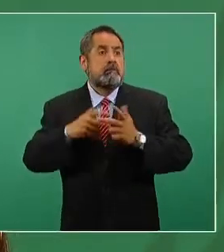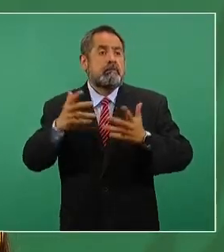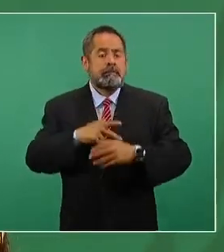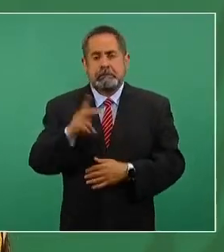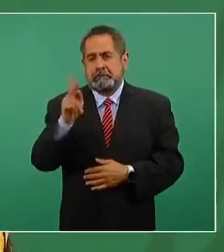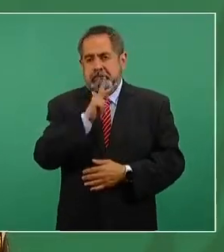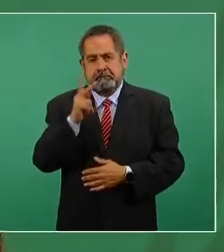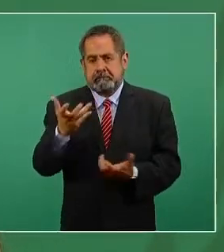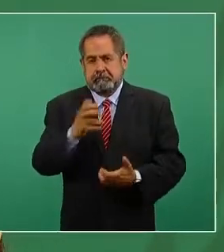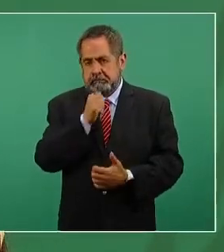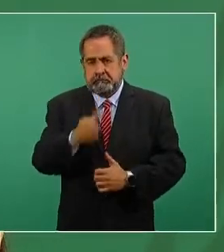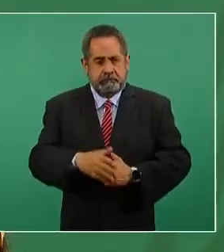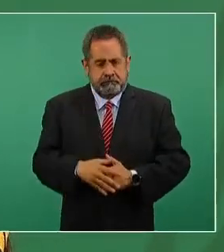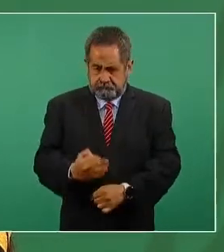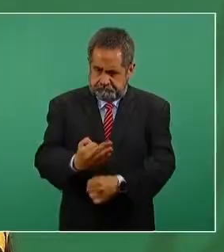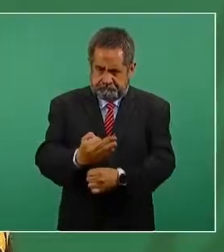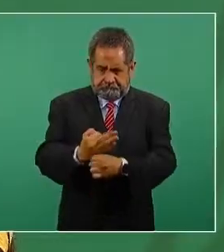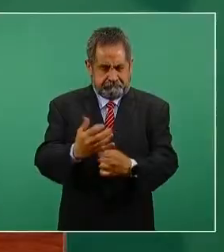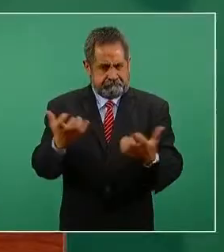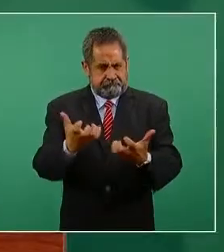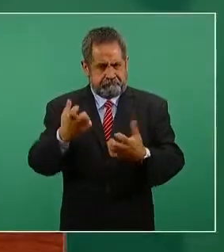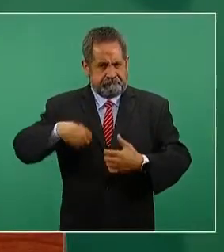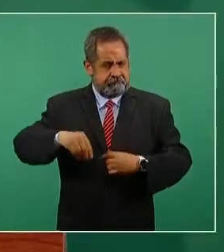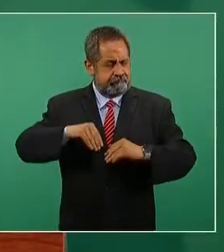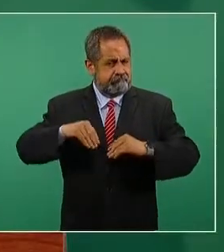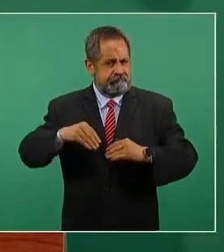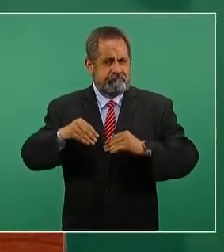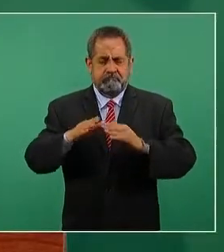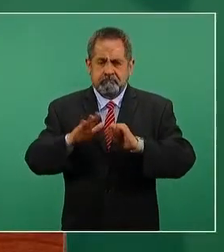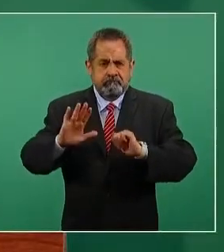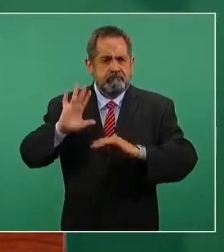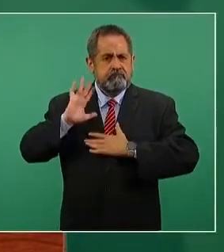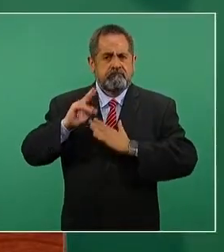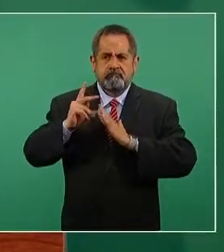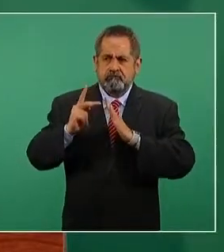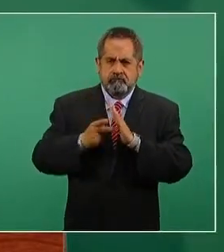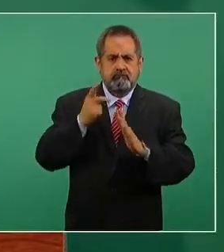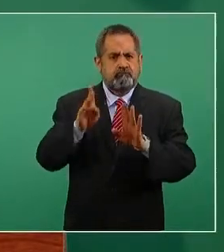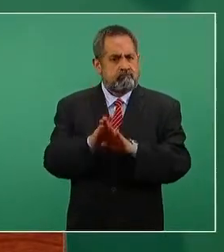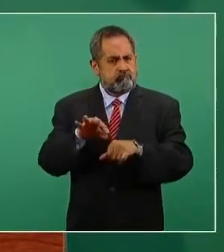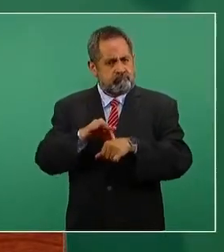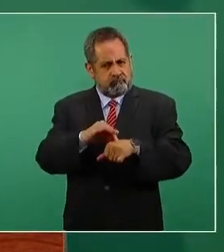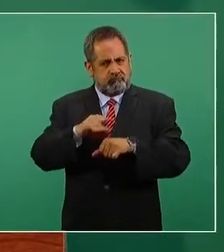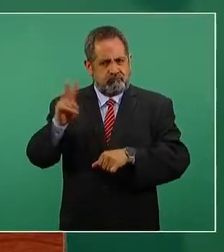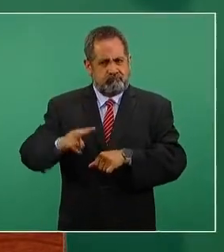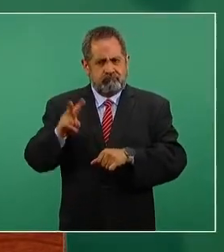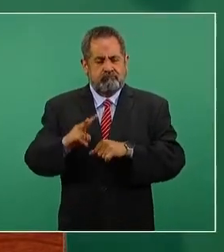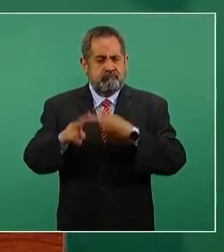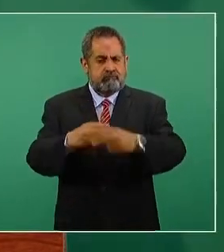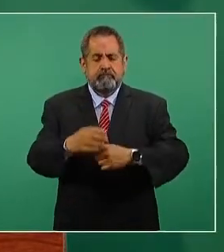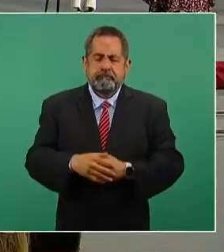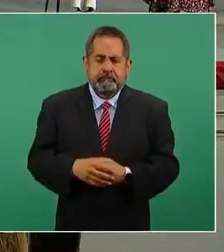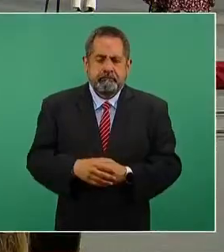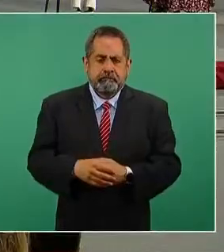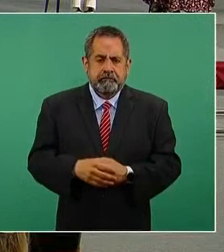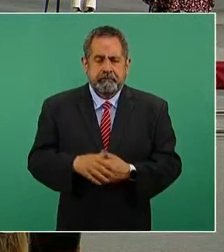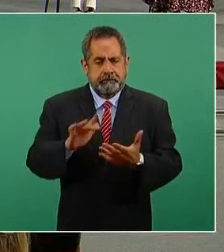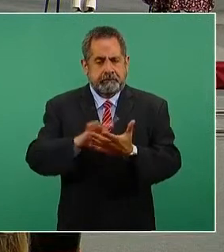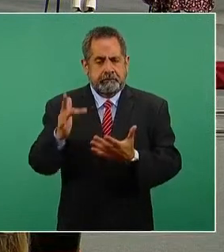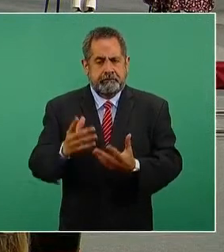Este es el momento para actuar, este es el momento para reafirmar los compromisos y además traducirlos en acciones. Muchísimas gracias.